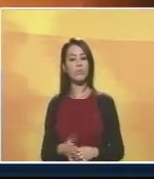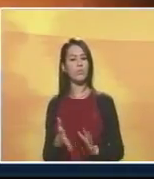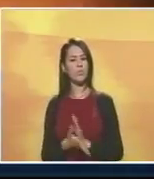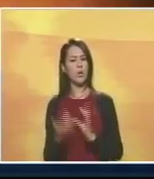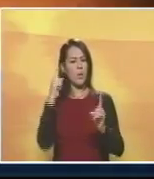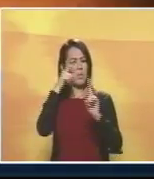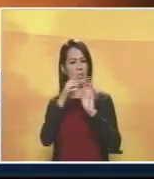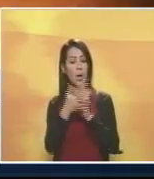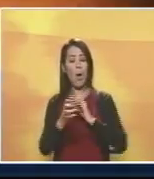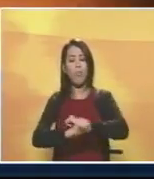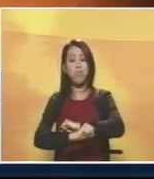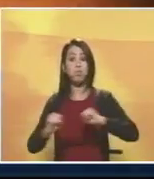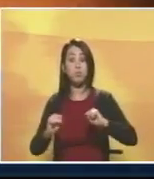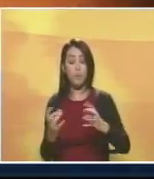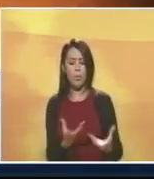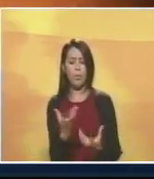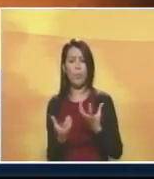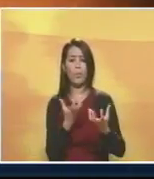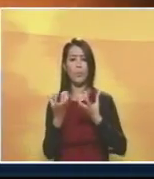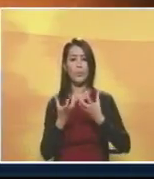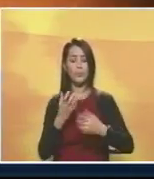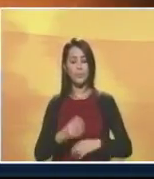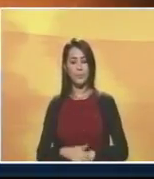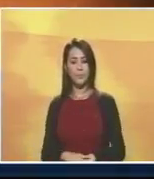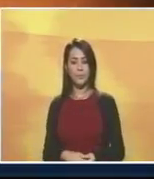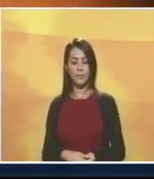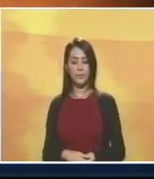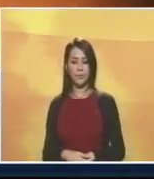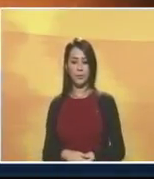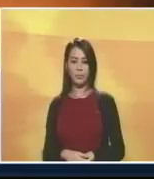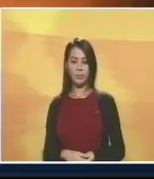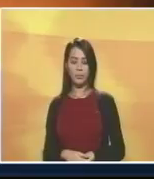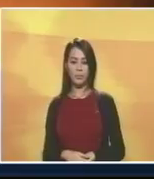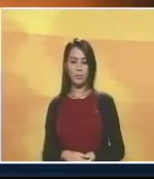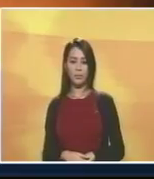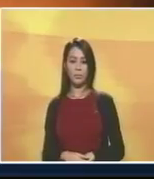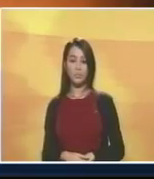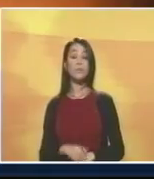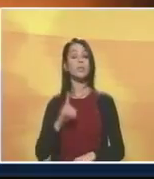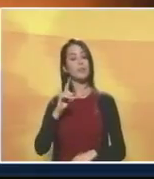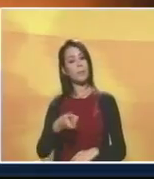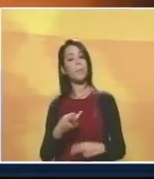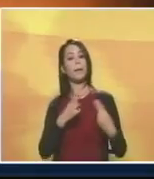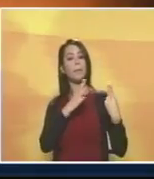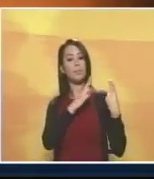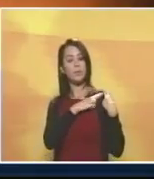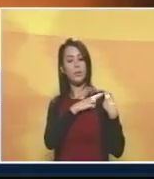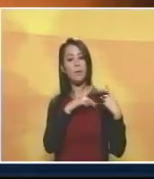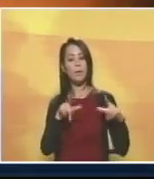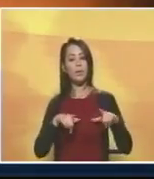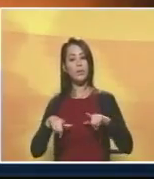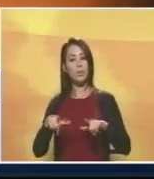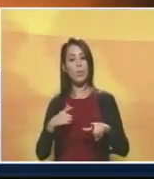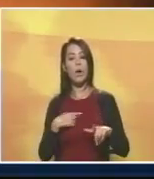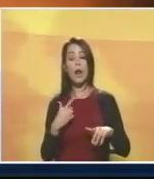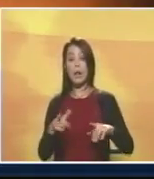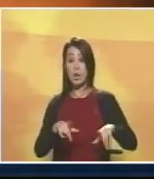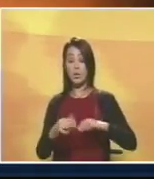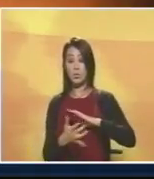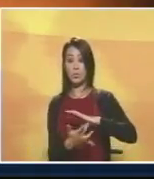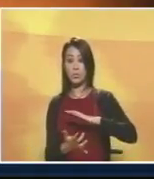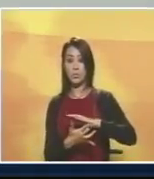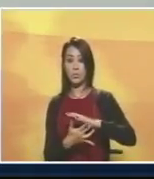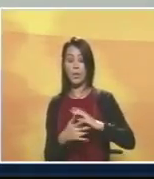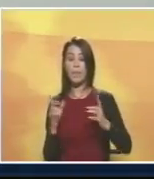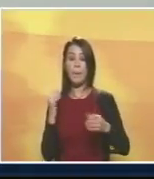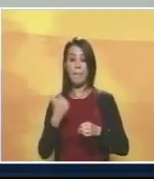de que explotara el transformador. Asimismo, el titular del despacho informó que en la subestación del Rincón